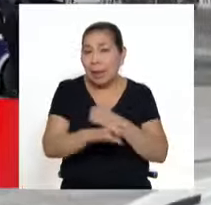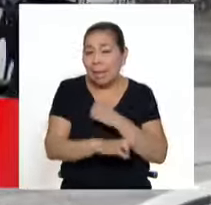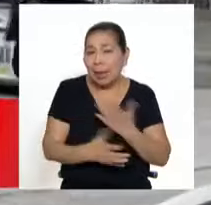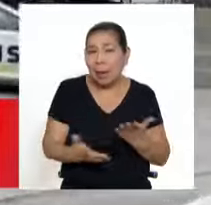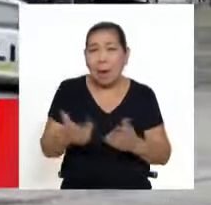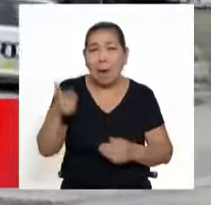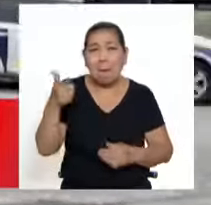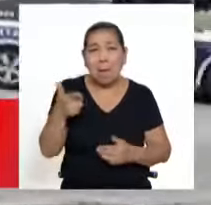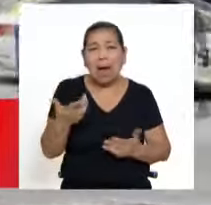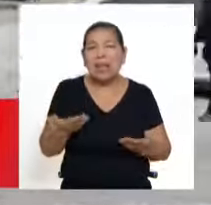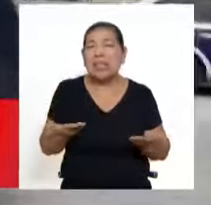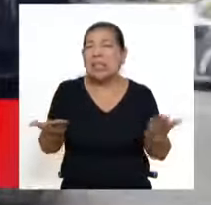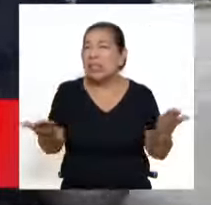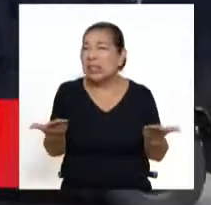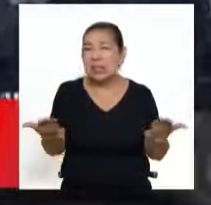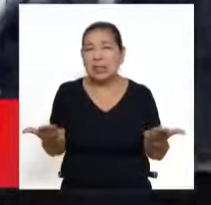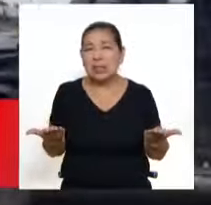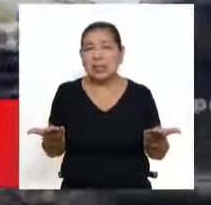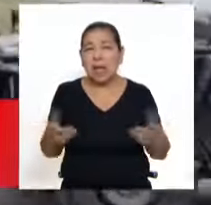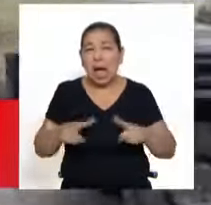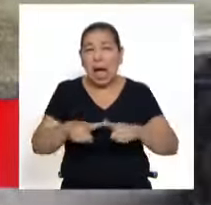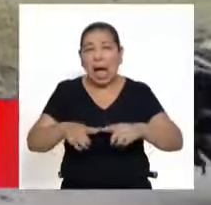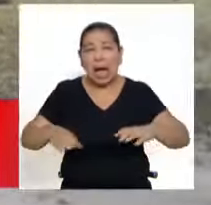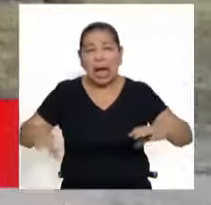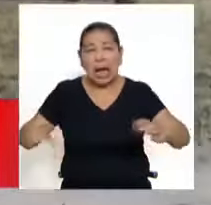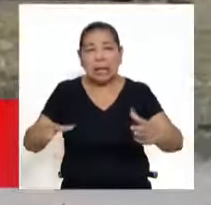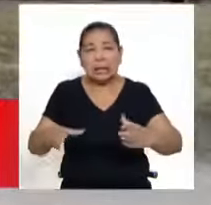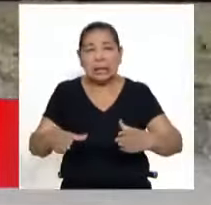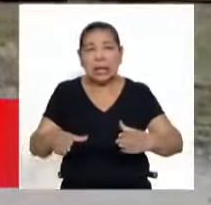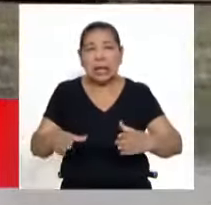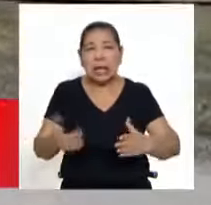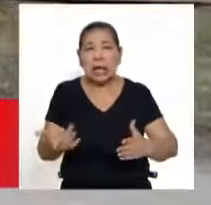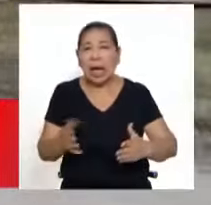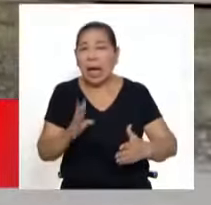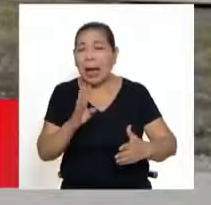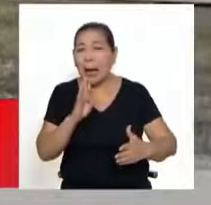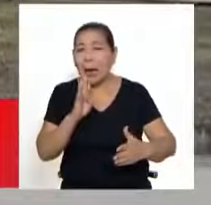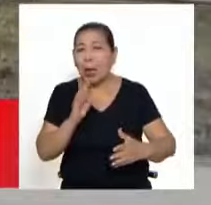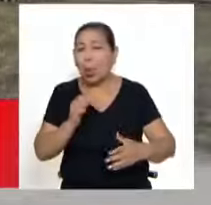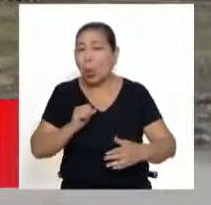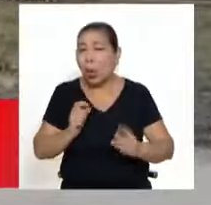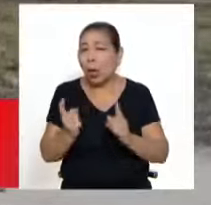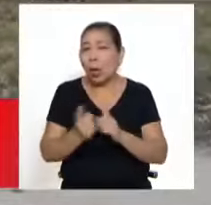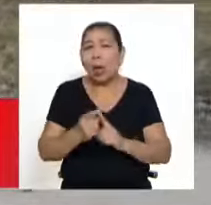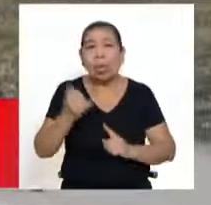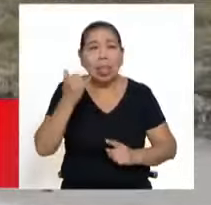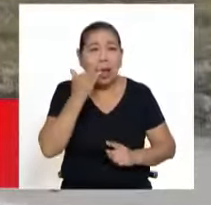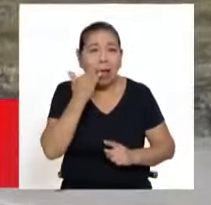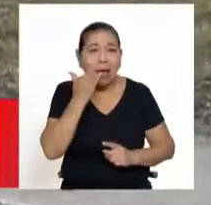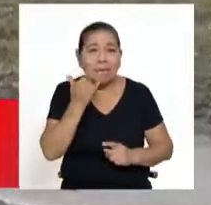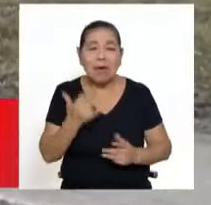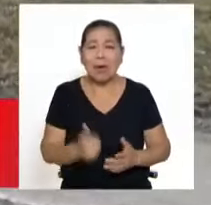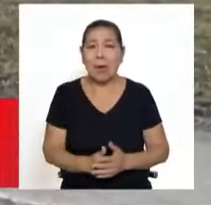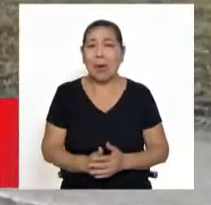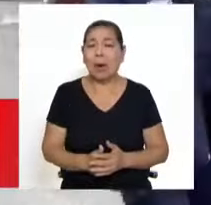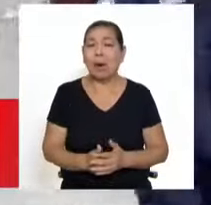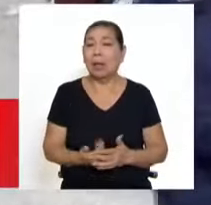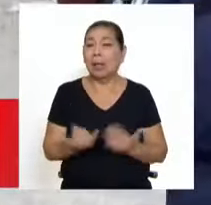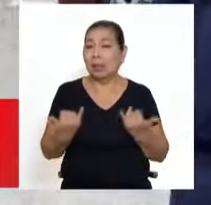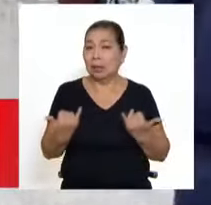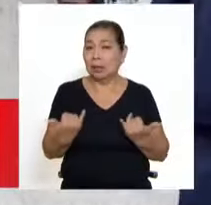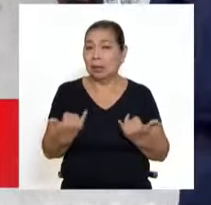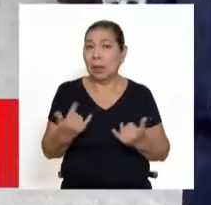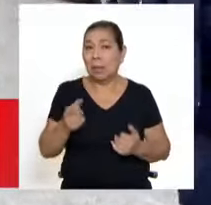que el tiroteo se había producido en un aula y dijeron que habían hablado con sus hijos por teléfono. De momento,